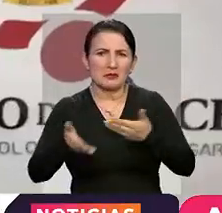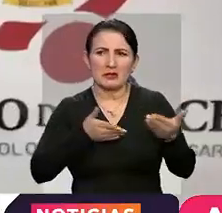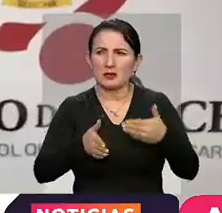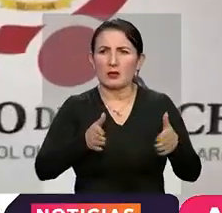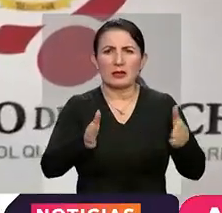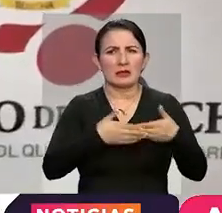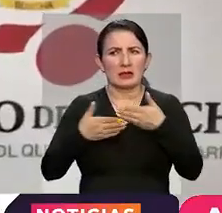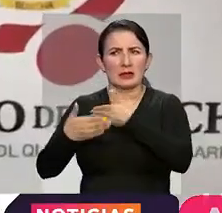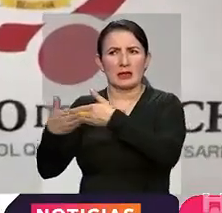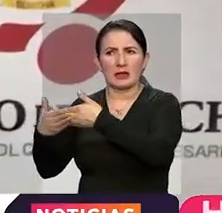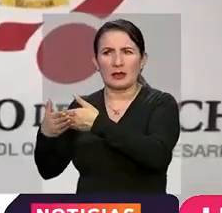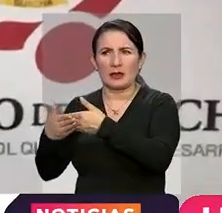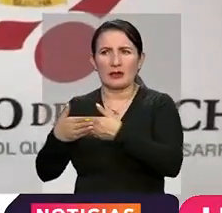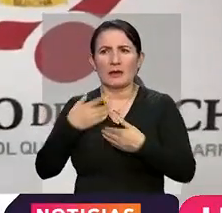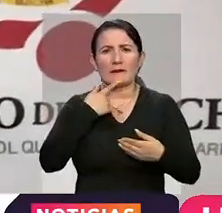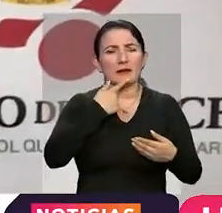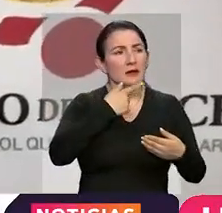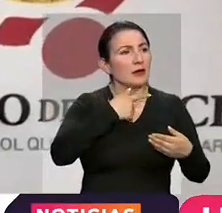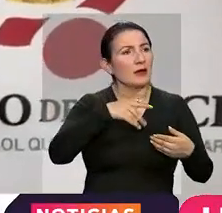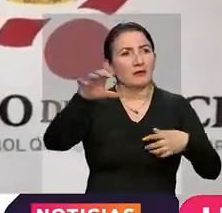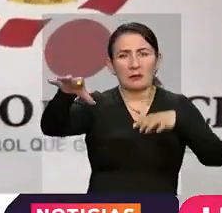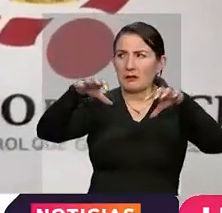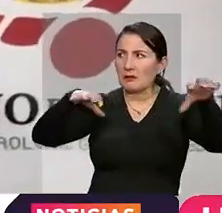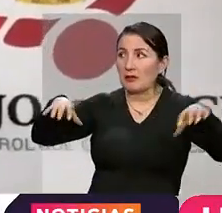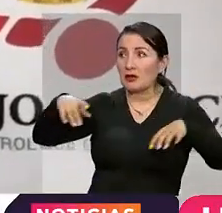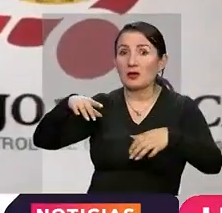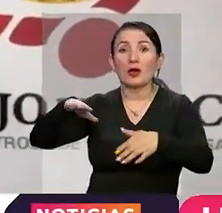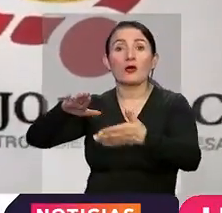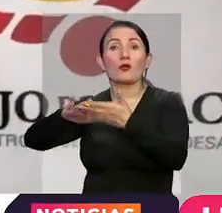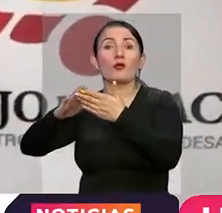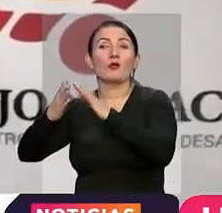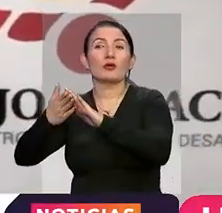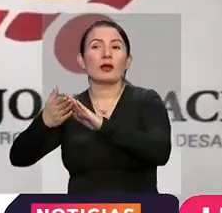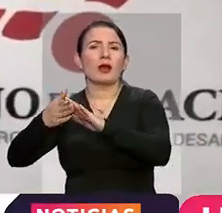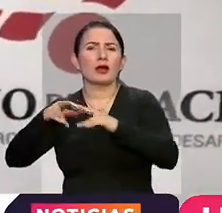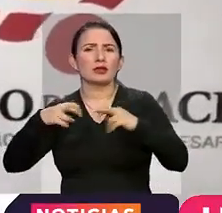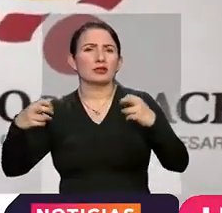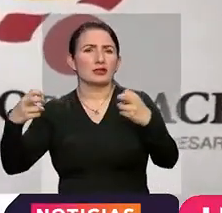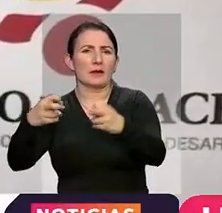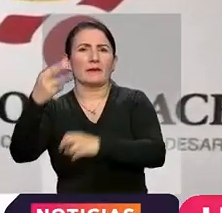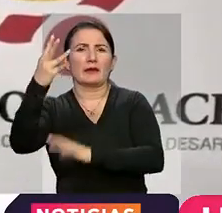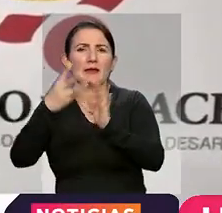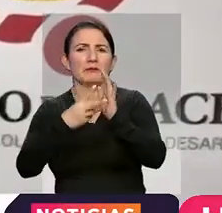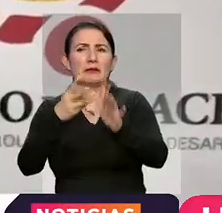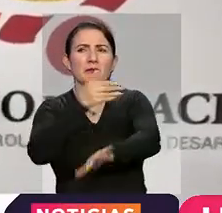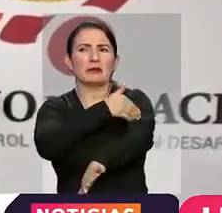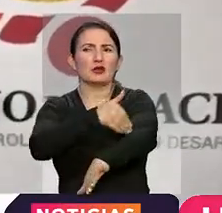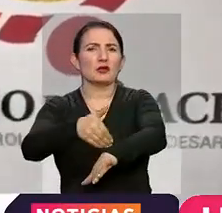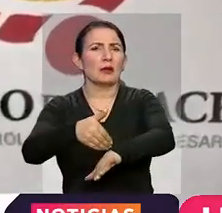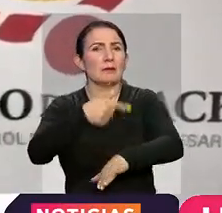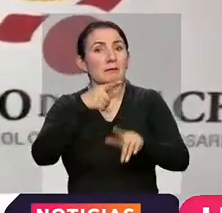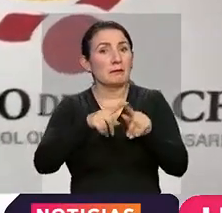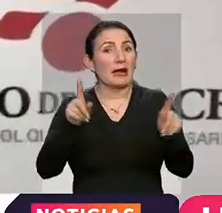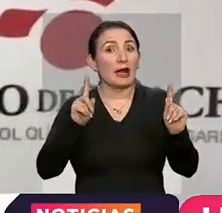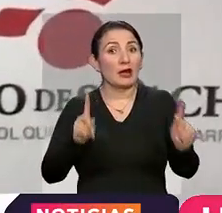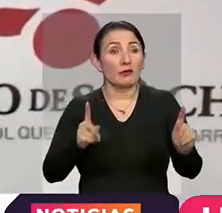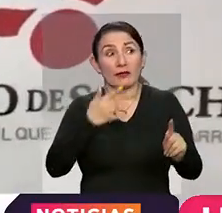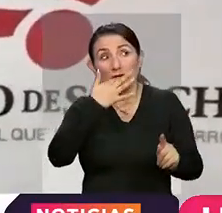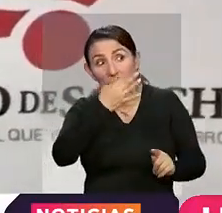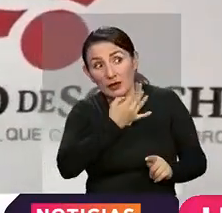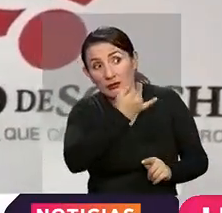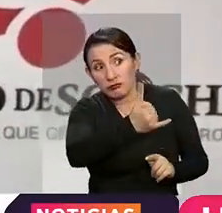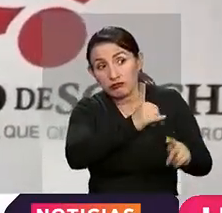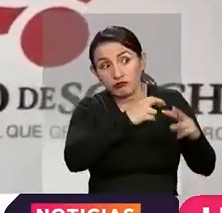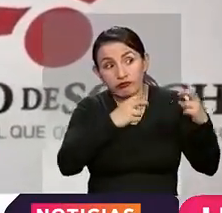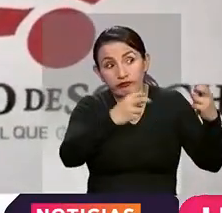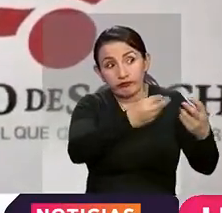El cartel de los comedores comunitarios fantasmas que le están costando a esa ciudad cerca de 3 mil millones de pesos, pero que